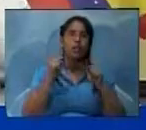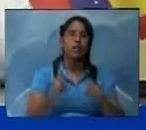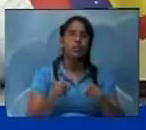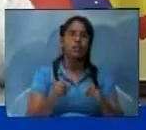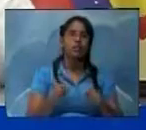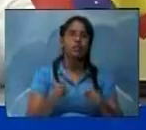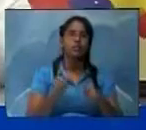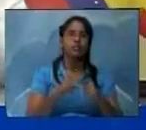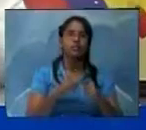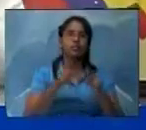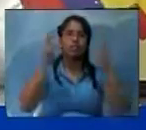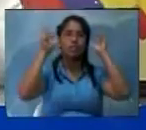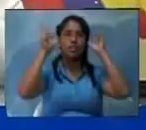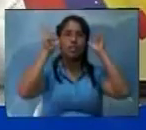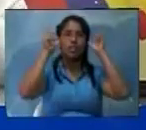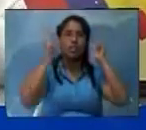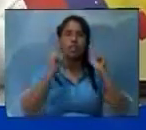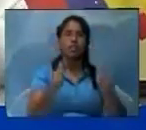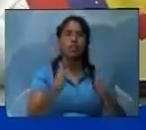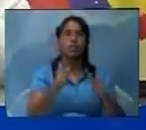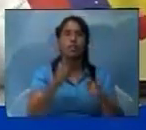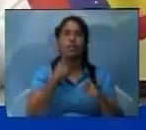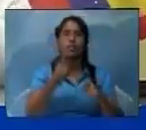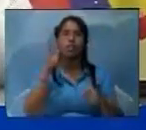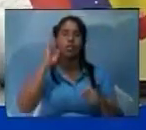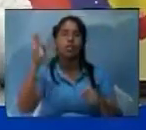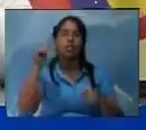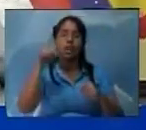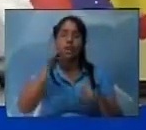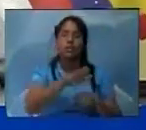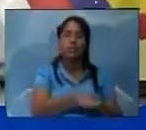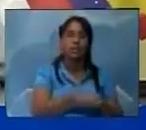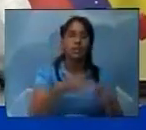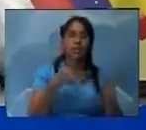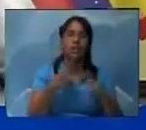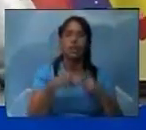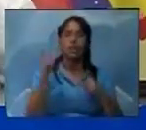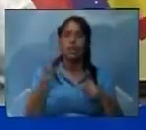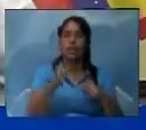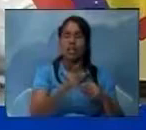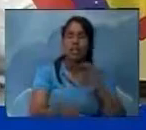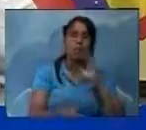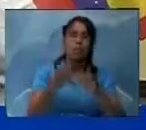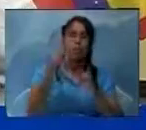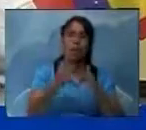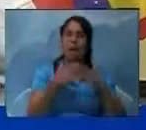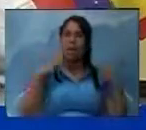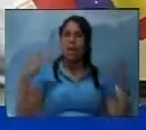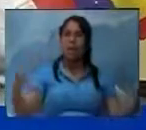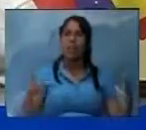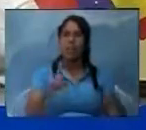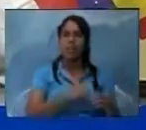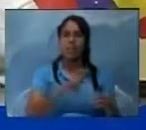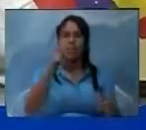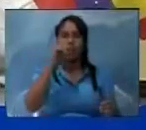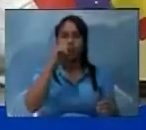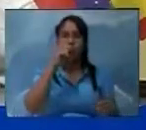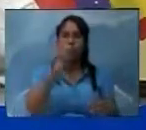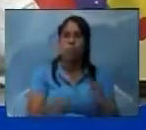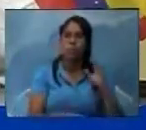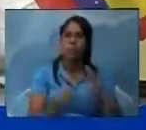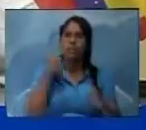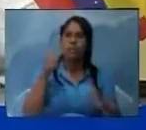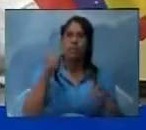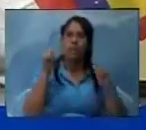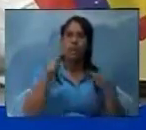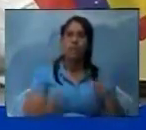Y oiga la soberbia, oiga la soberbia. Aquí está la soberbia más grande de Nabucodonosor.